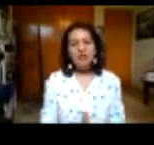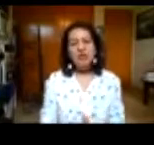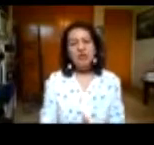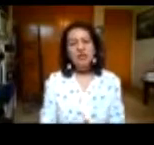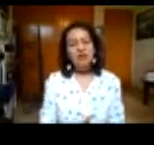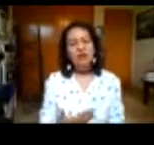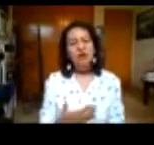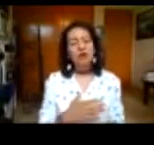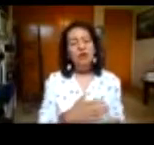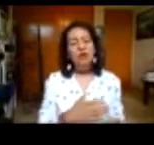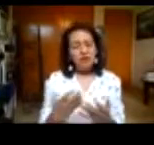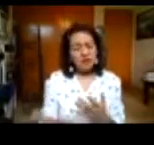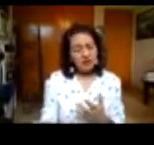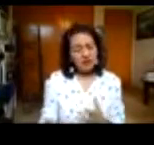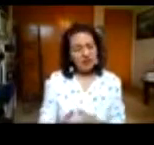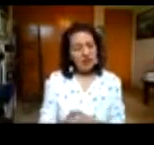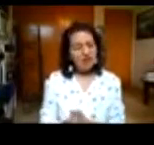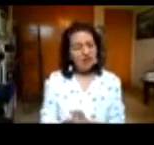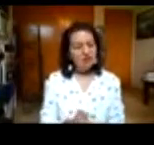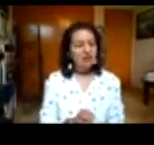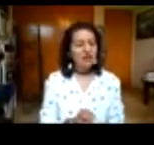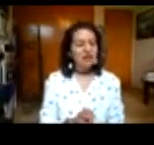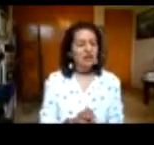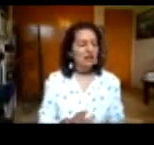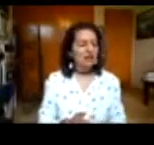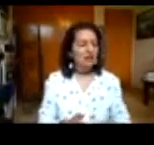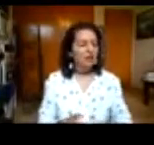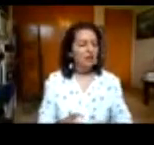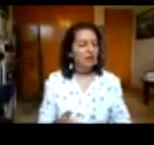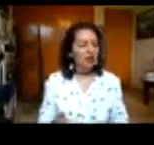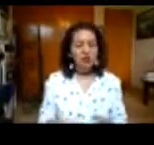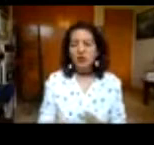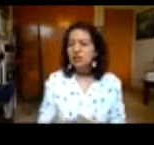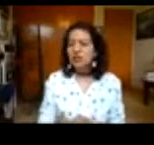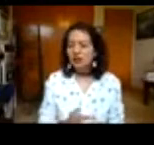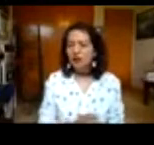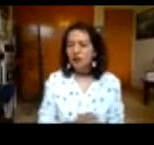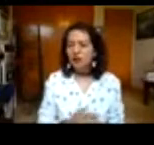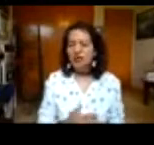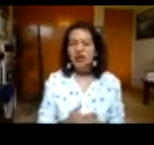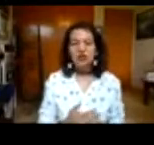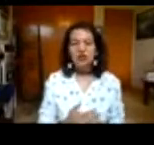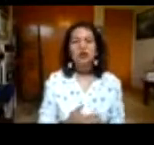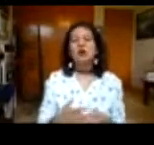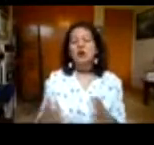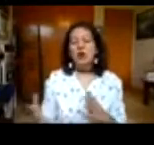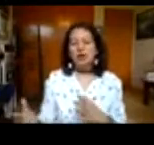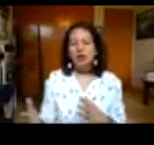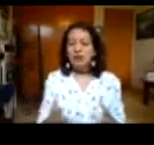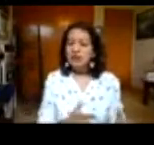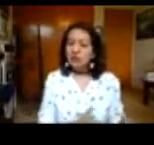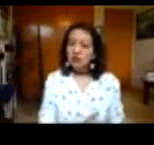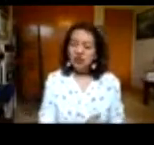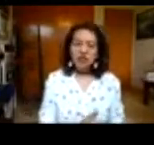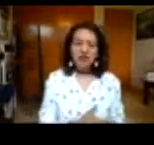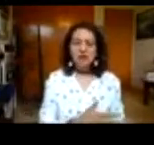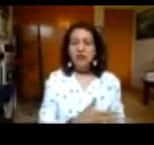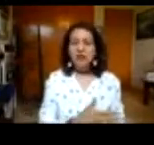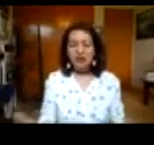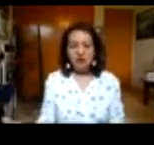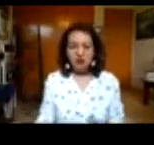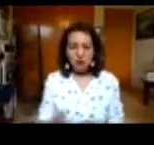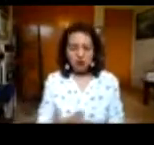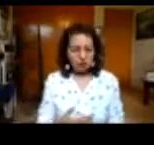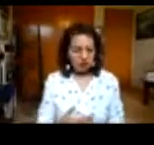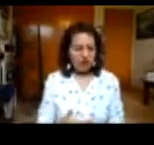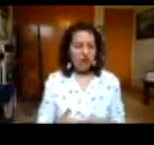que desde el INFO y a través de las distintas recapitulaciones del trabajo que se ha hecho a través de sociedad civil